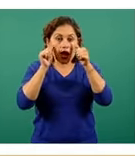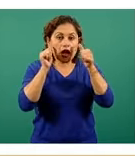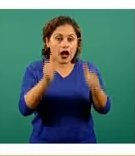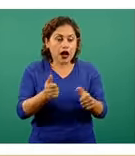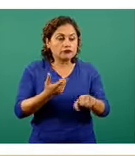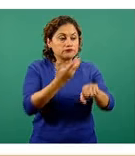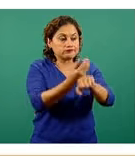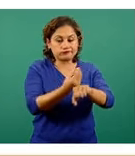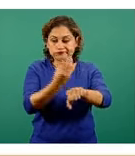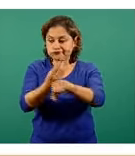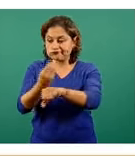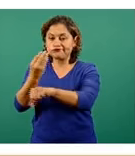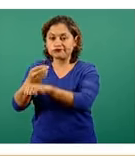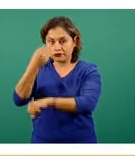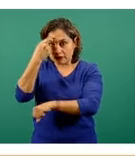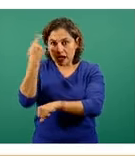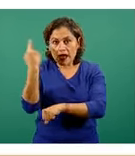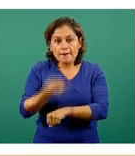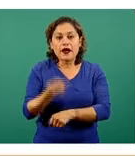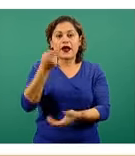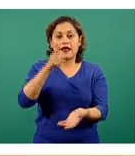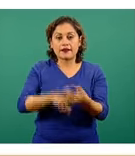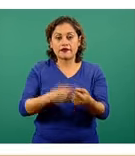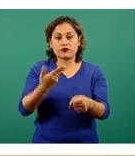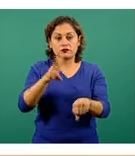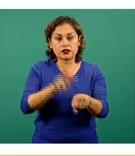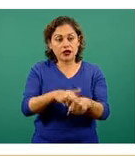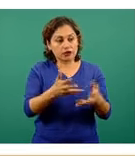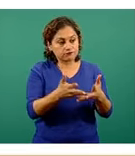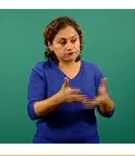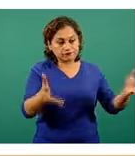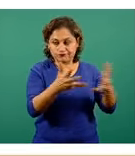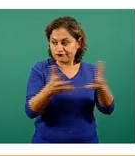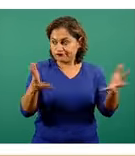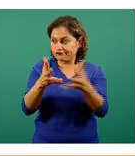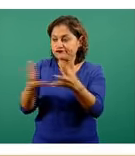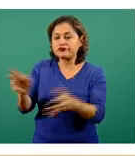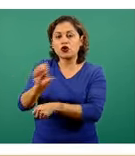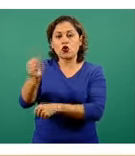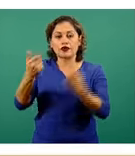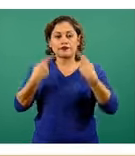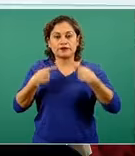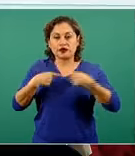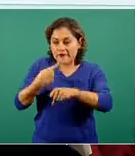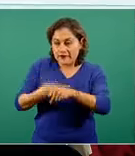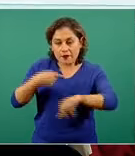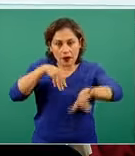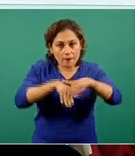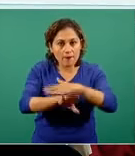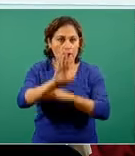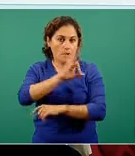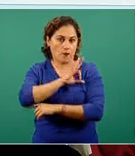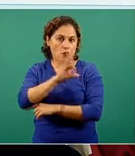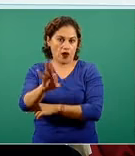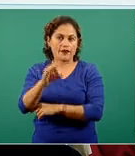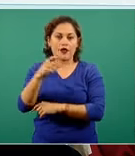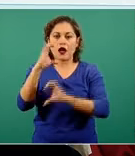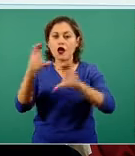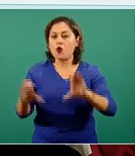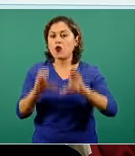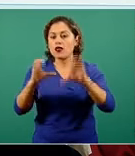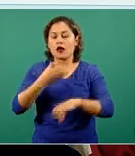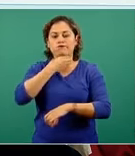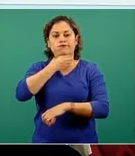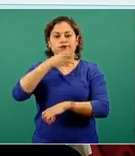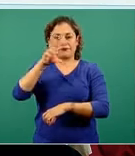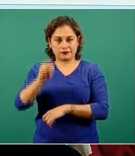para generar la disponibilidad de más camas y así evitar el riesgo en un momento determinado de saturación. Las pueden encontrar ustedes